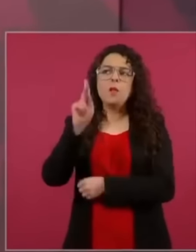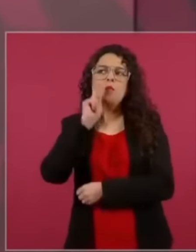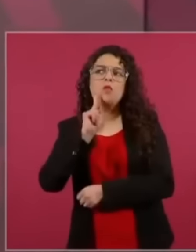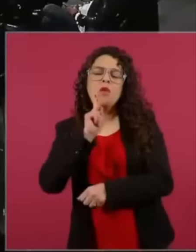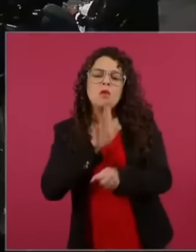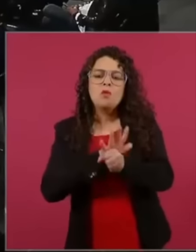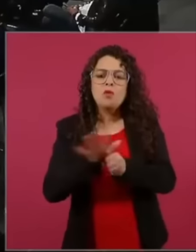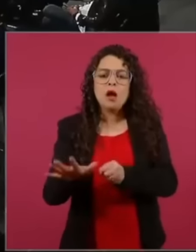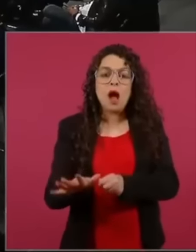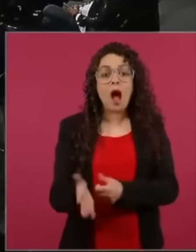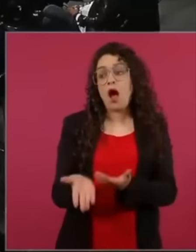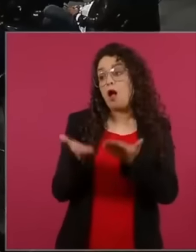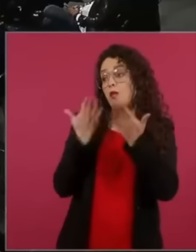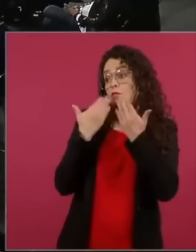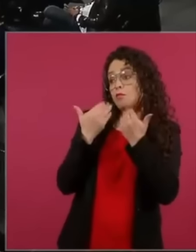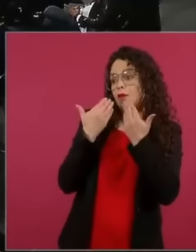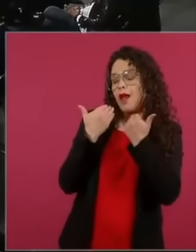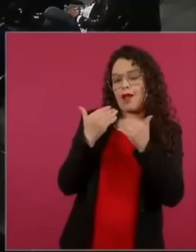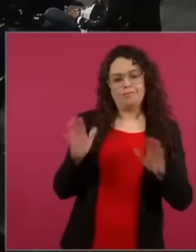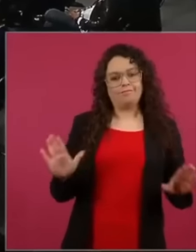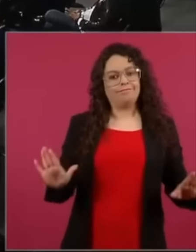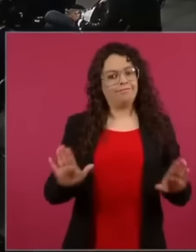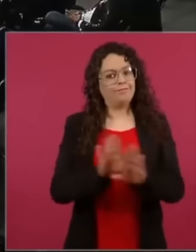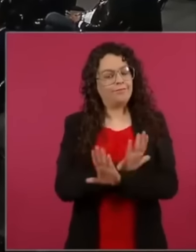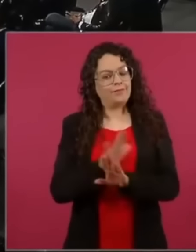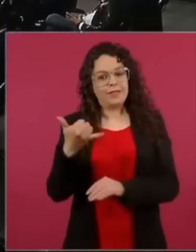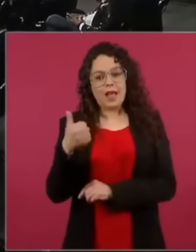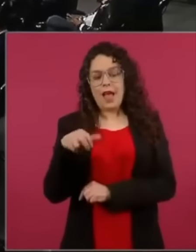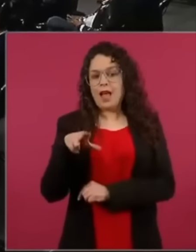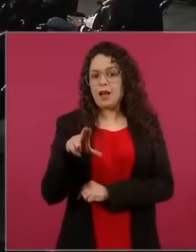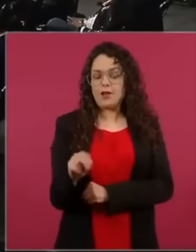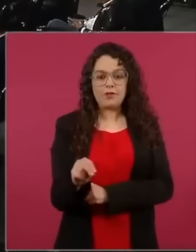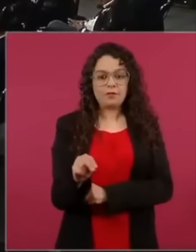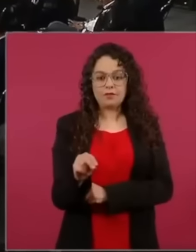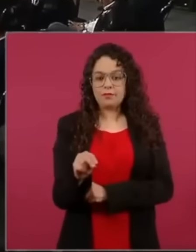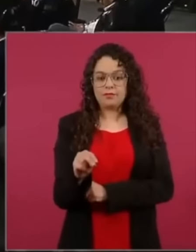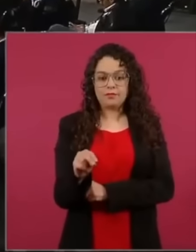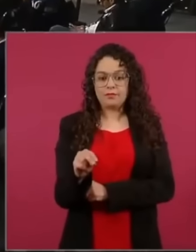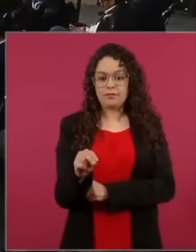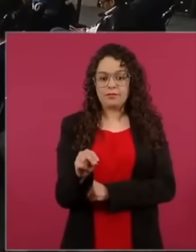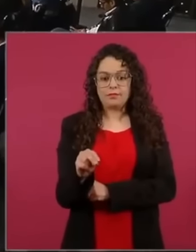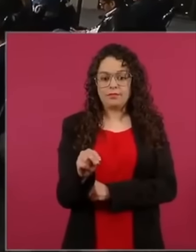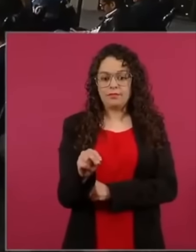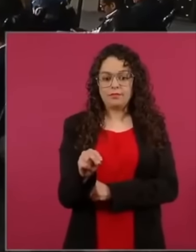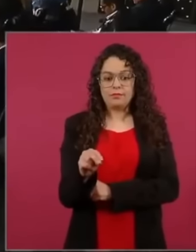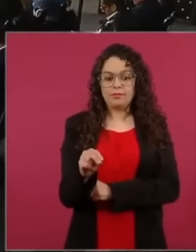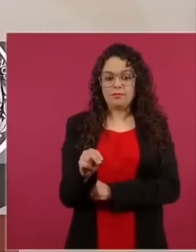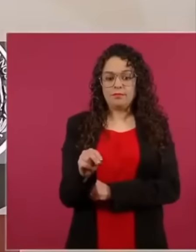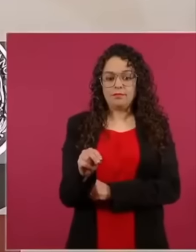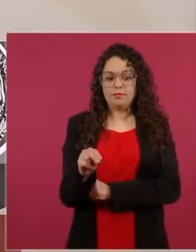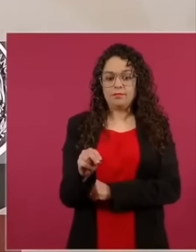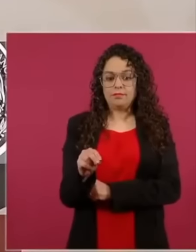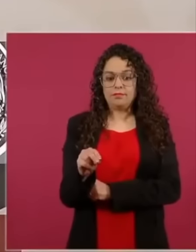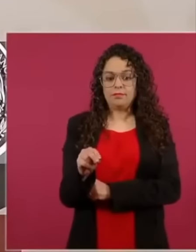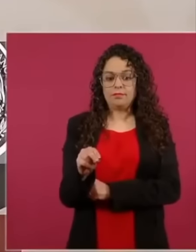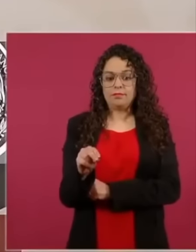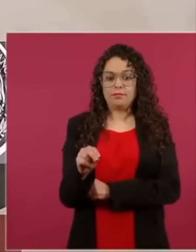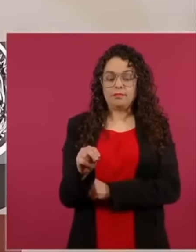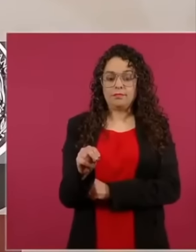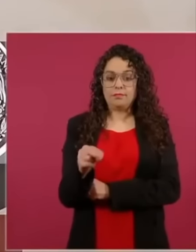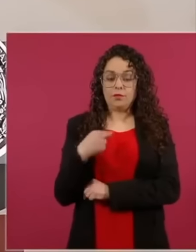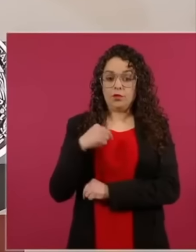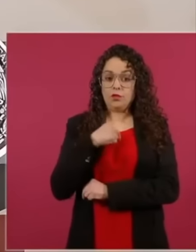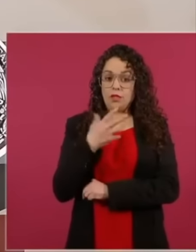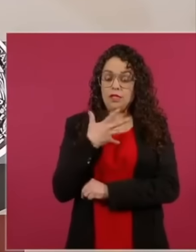nos permite ejercer nuestro derecho de réplica. Entonces,